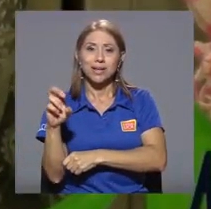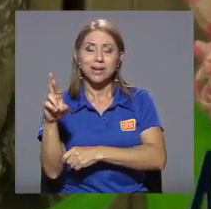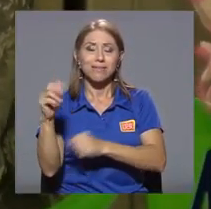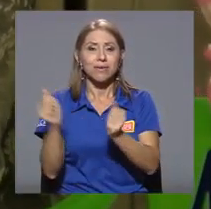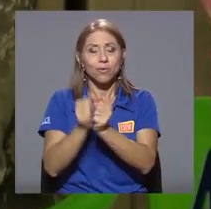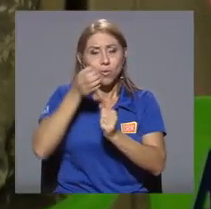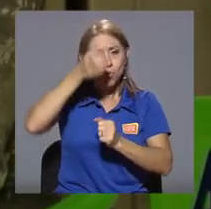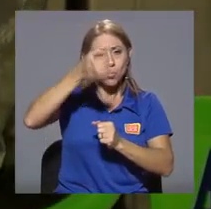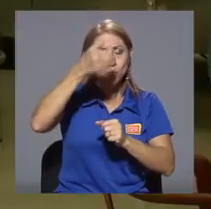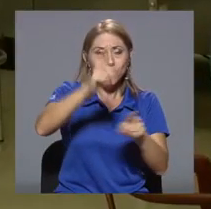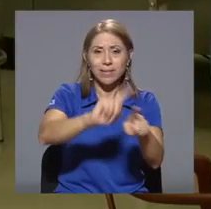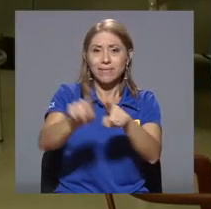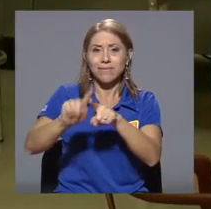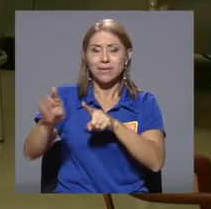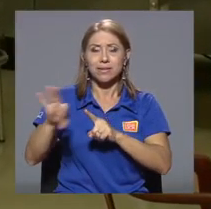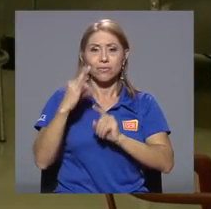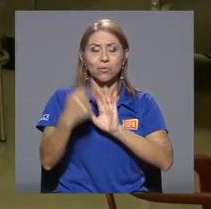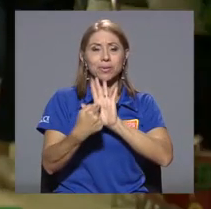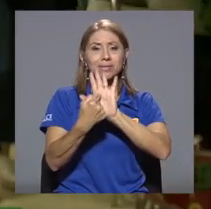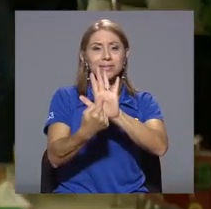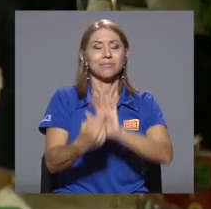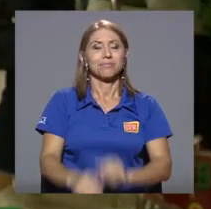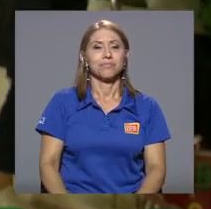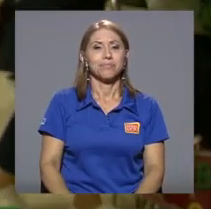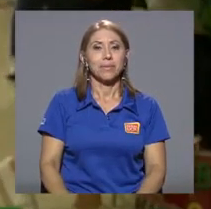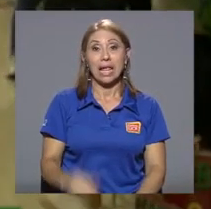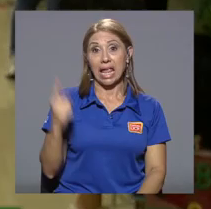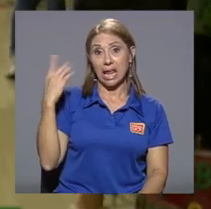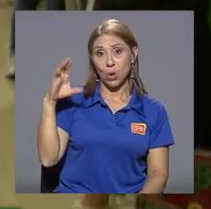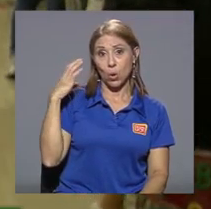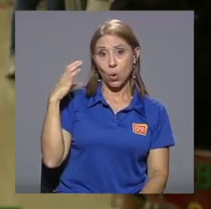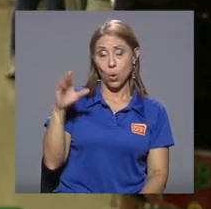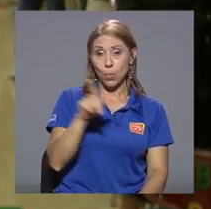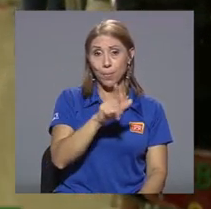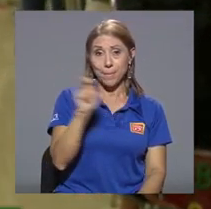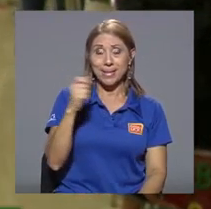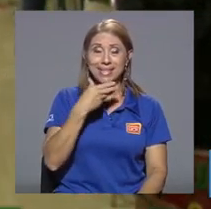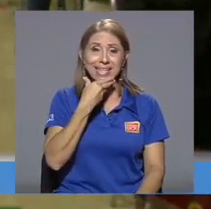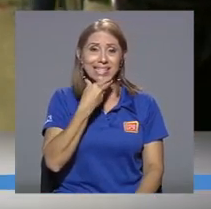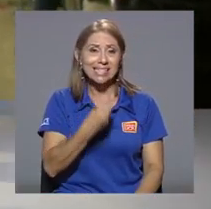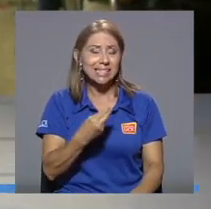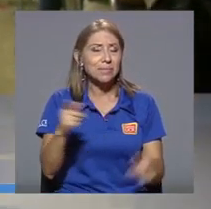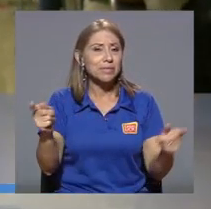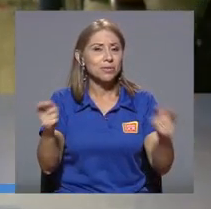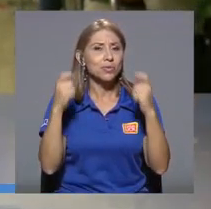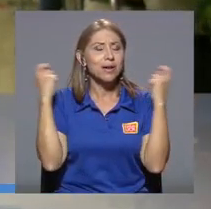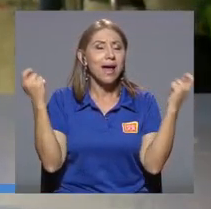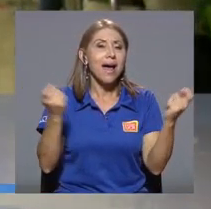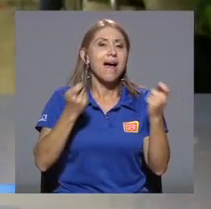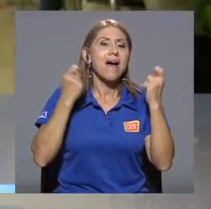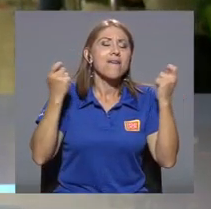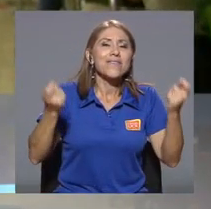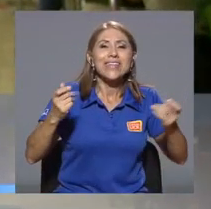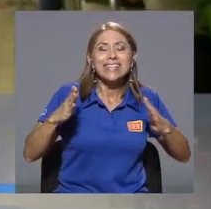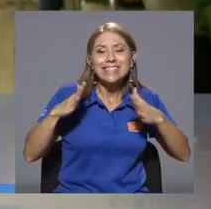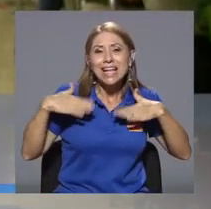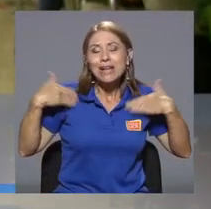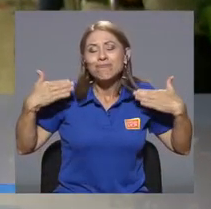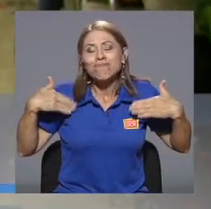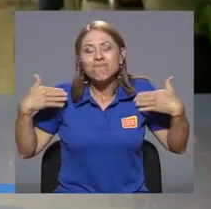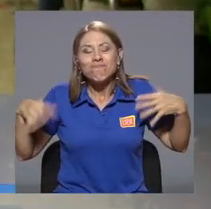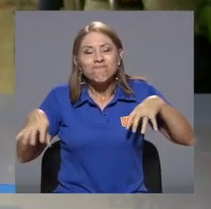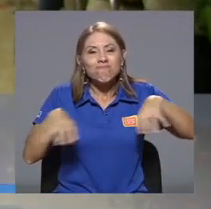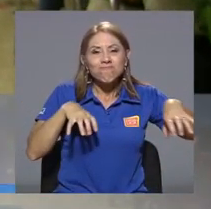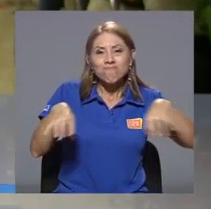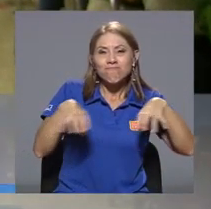cultura en sus variadas expresiones. Diciembre en Colombia es una fiesta, es un jolgorio de alegría,